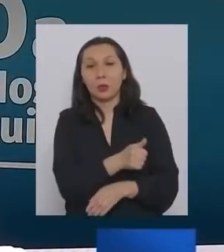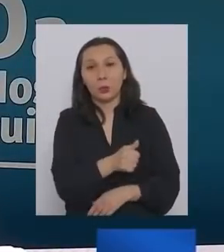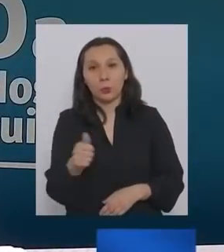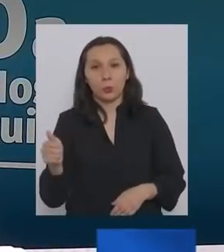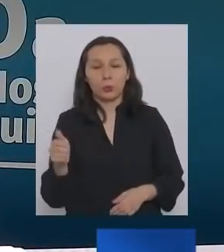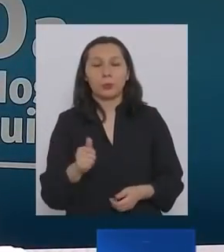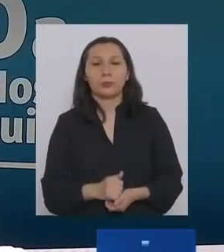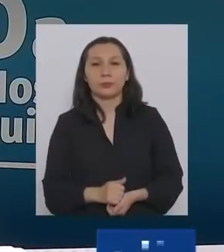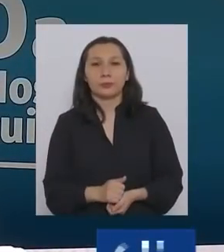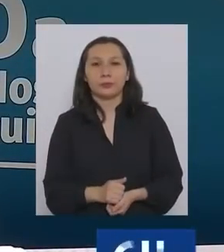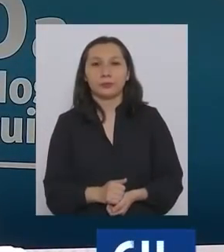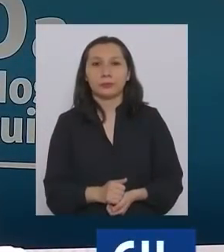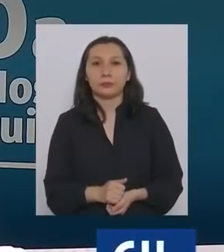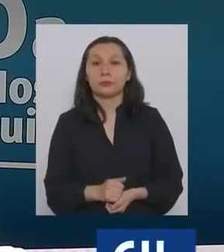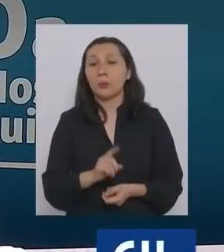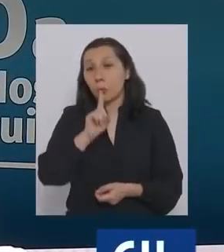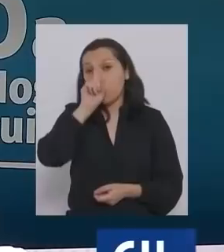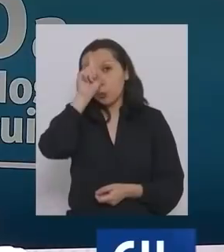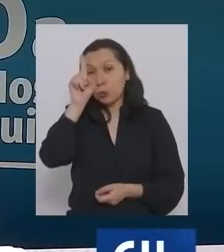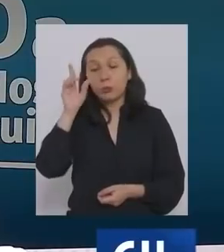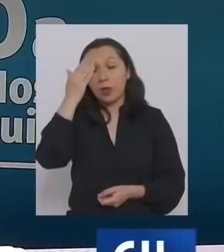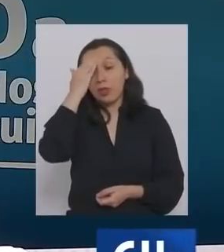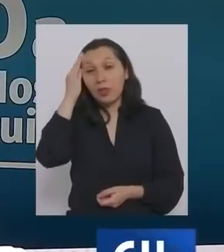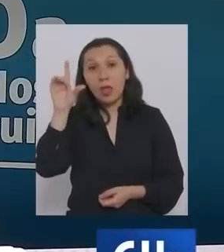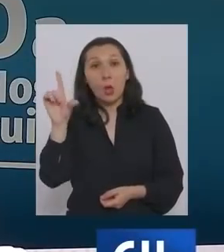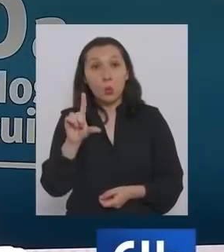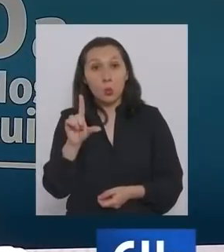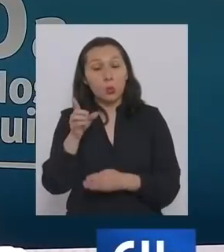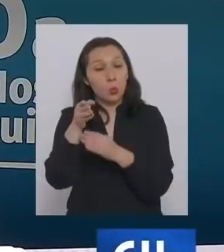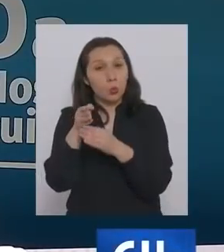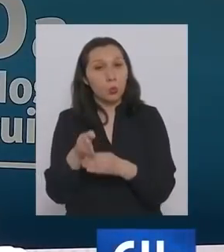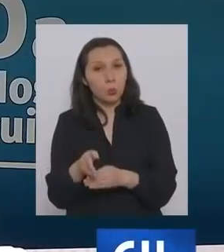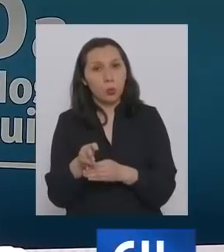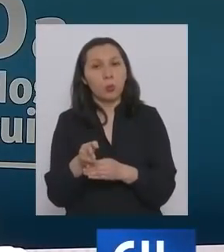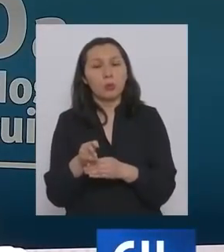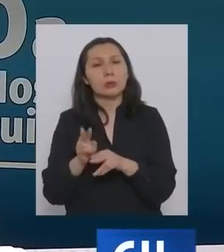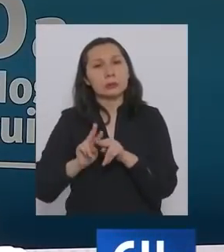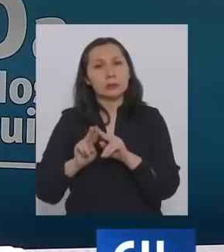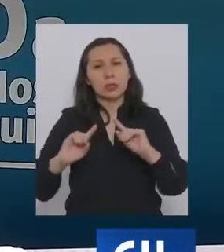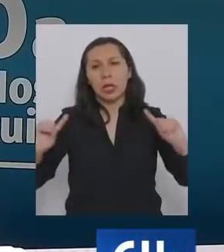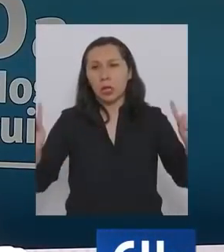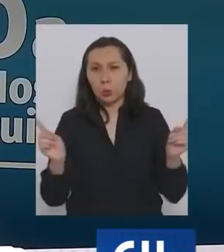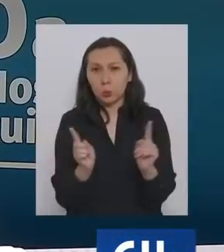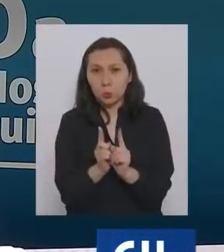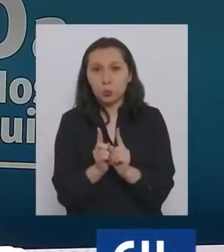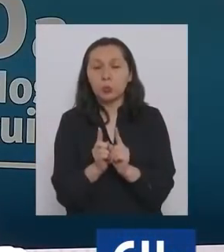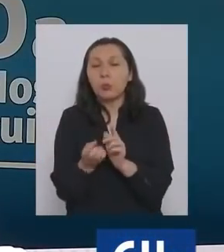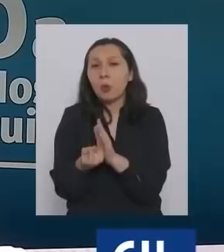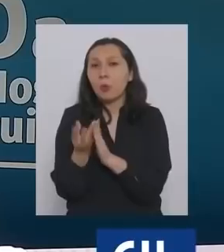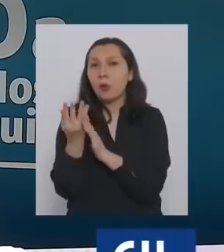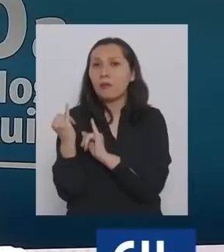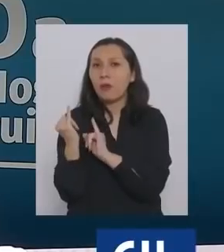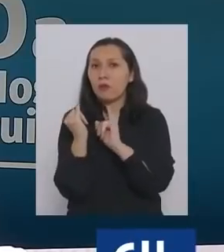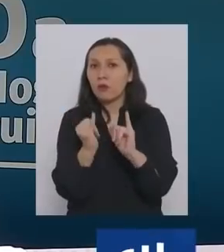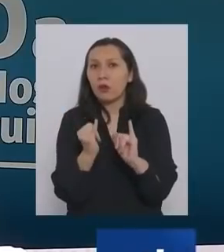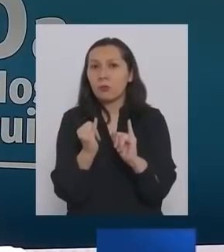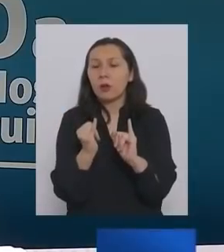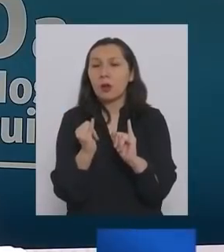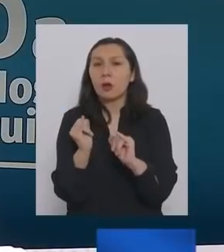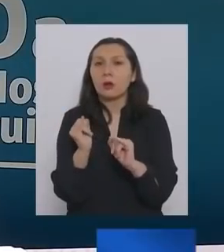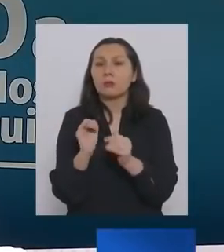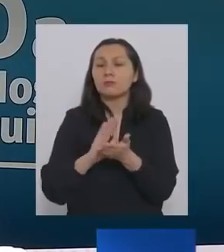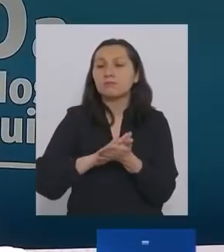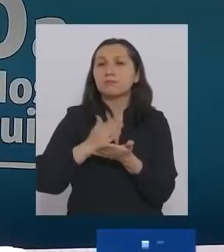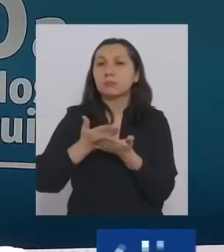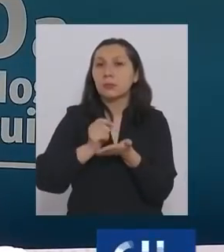todos. Como es habitual los días lunes, tratamos de hacer un pequeño resumen y una actualización de la